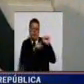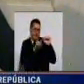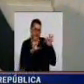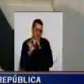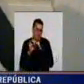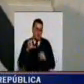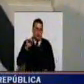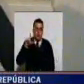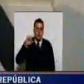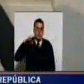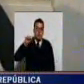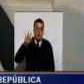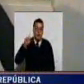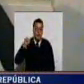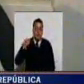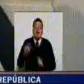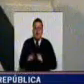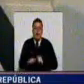la póliza a Colbún.